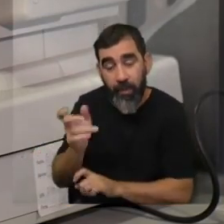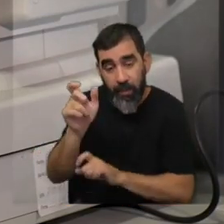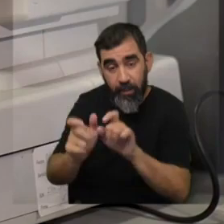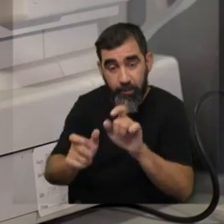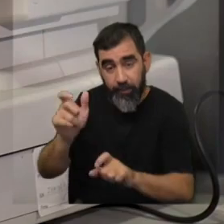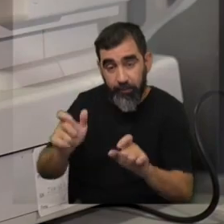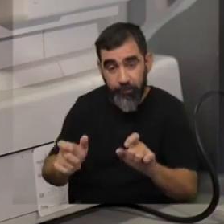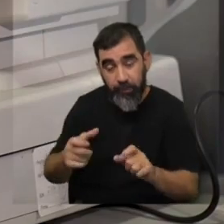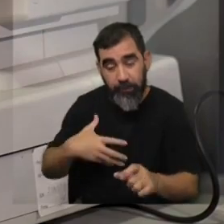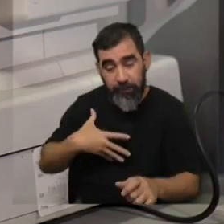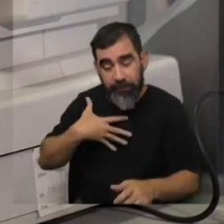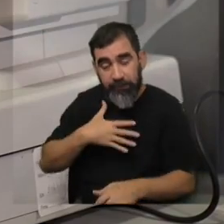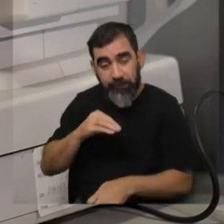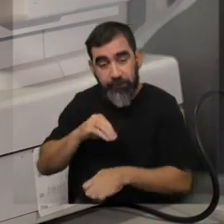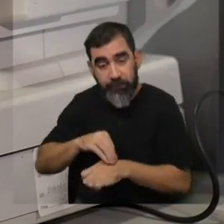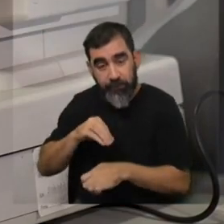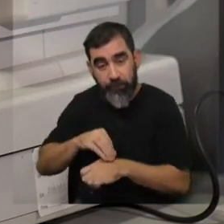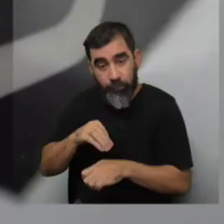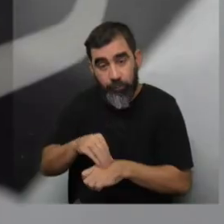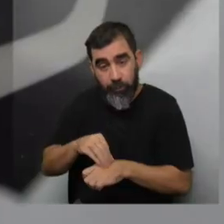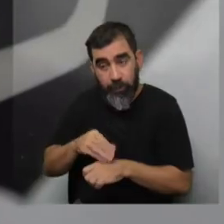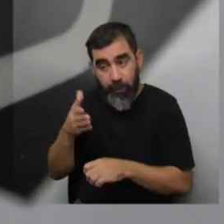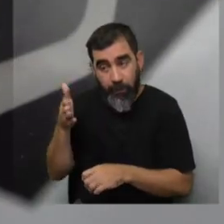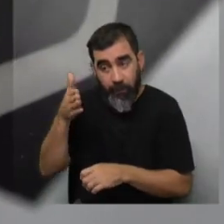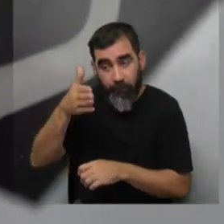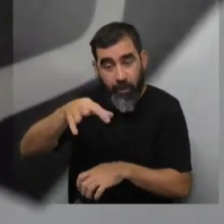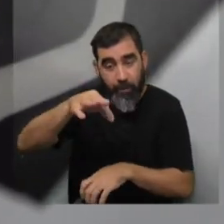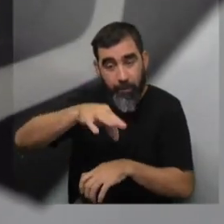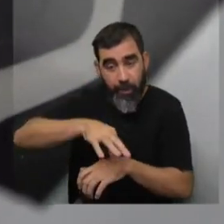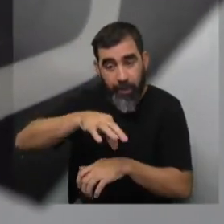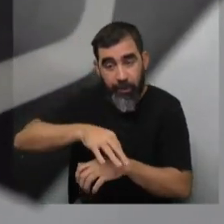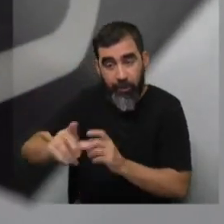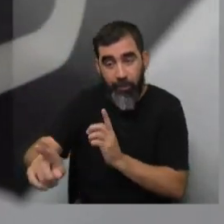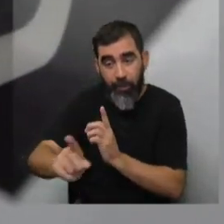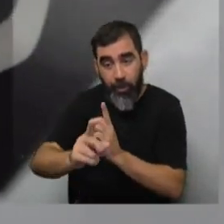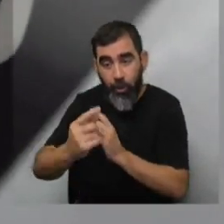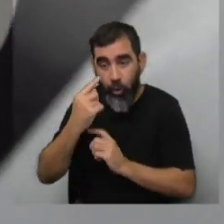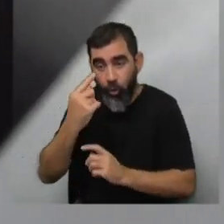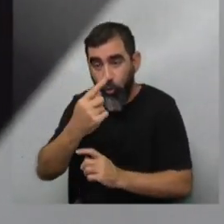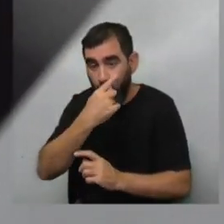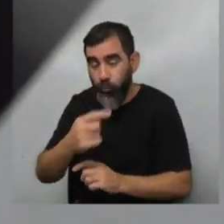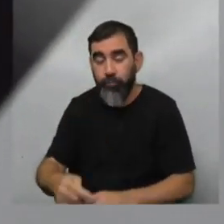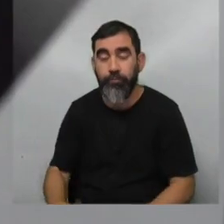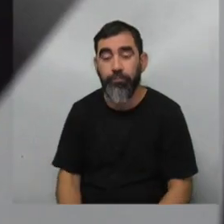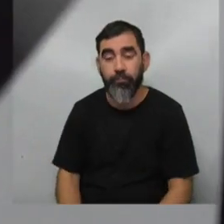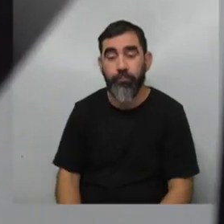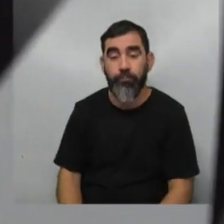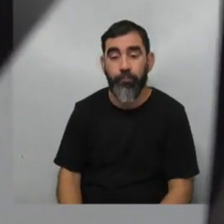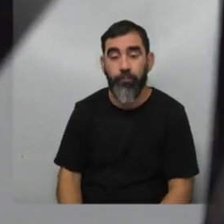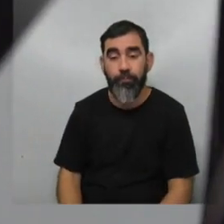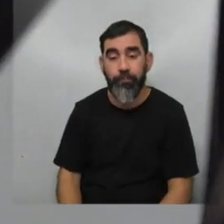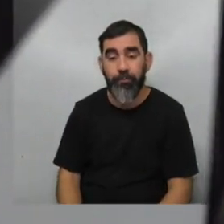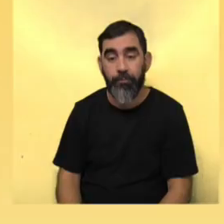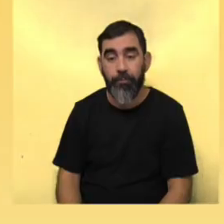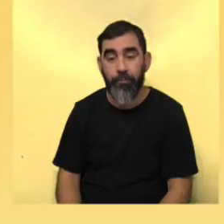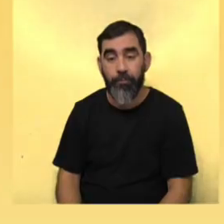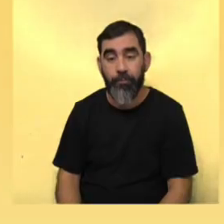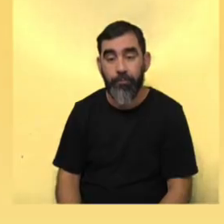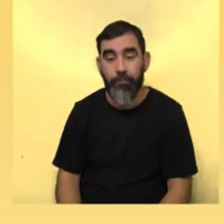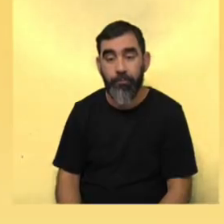tienen síntomas como los que mencionamos a que concurran a su oftalmólogo para que los pueda ayudar.